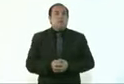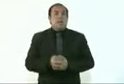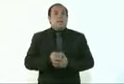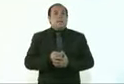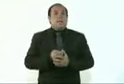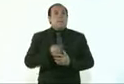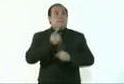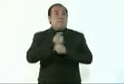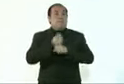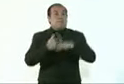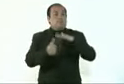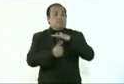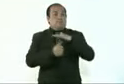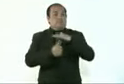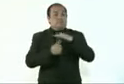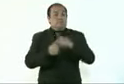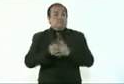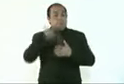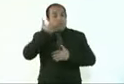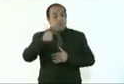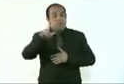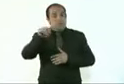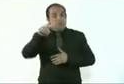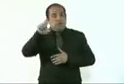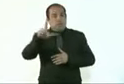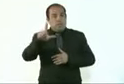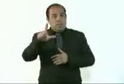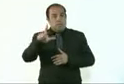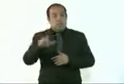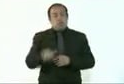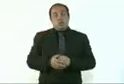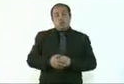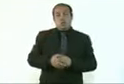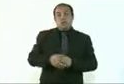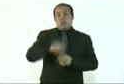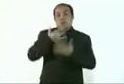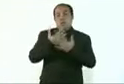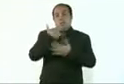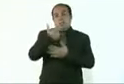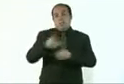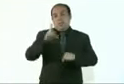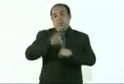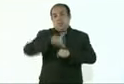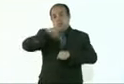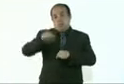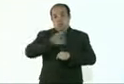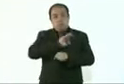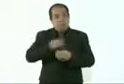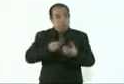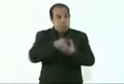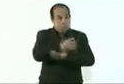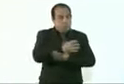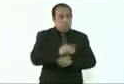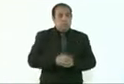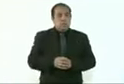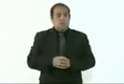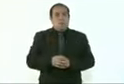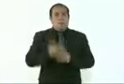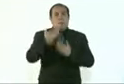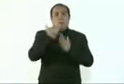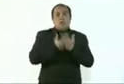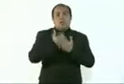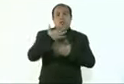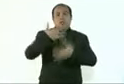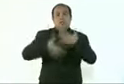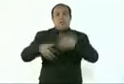aislarse, llamar a Locatel si así lo consideran y esperar 7 días y ya después pueden salir. Se redujo de 15 días a